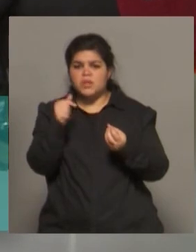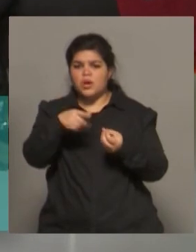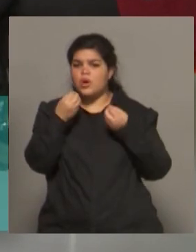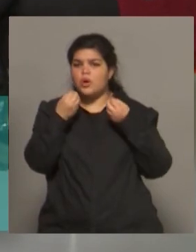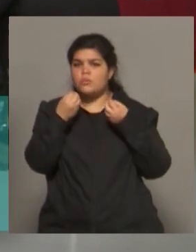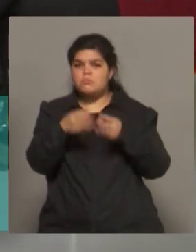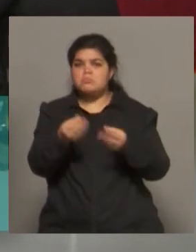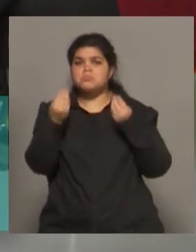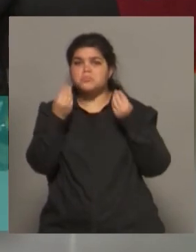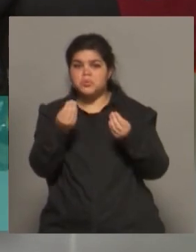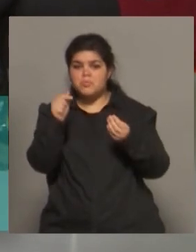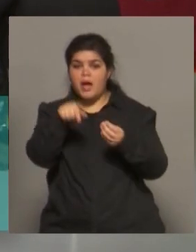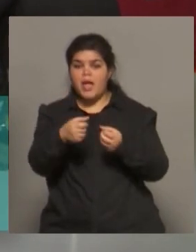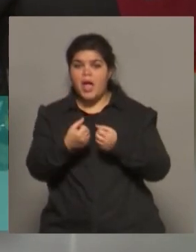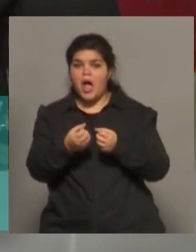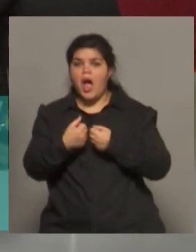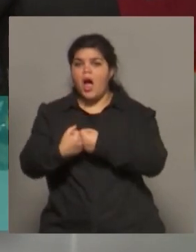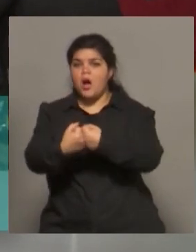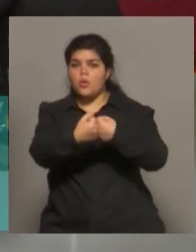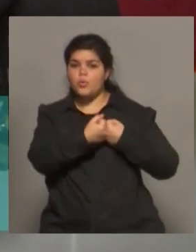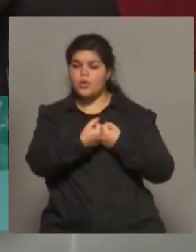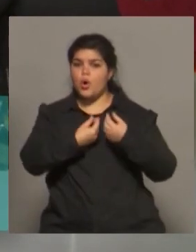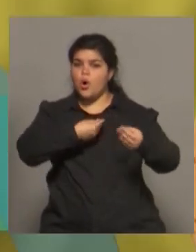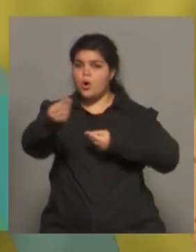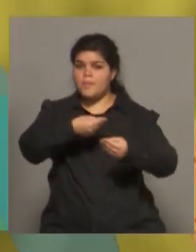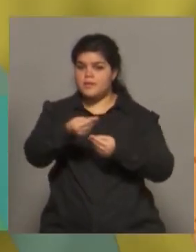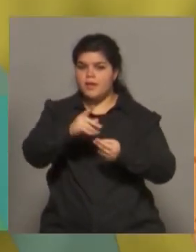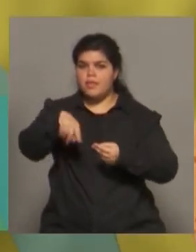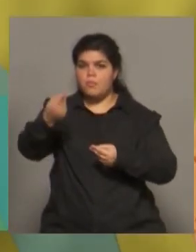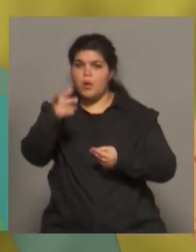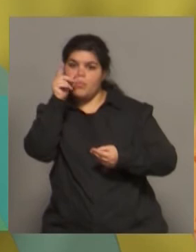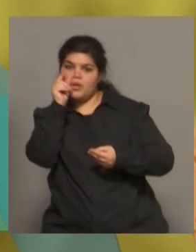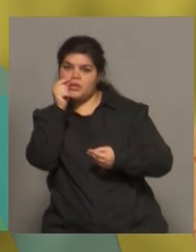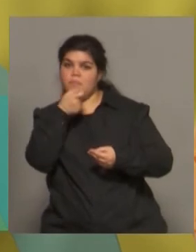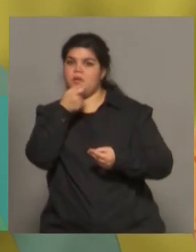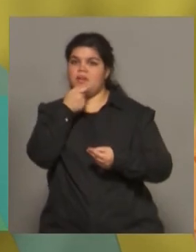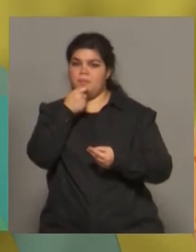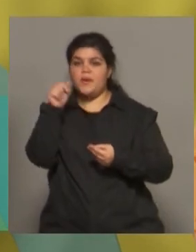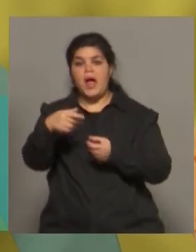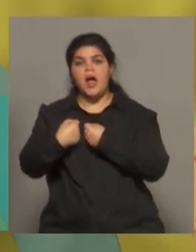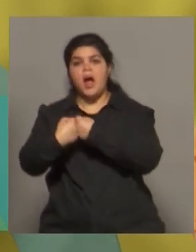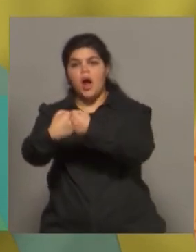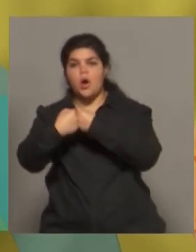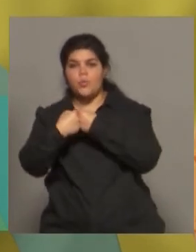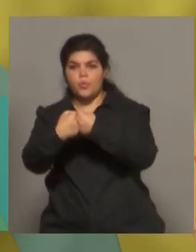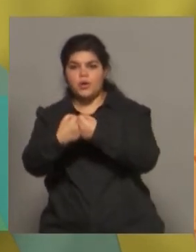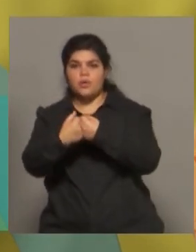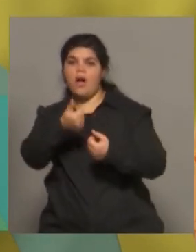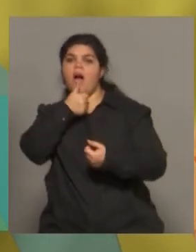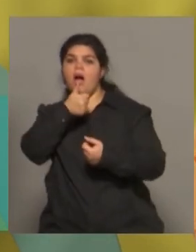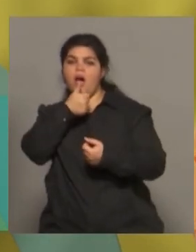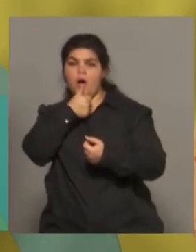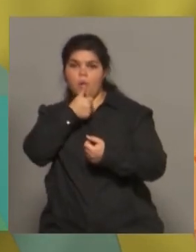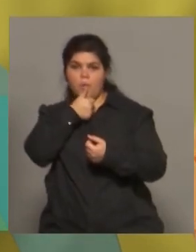netamente comercial el acuerdo, pero se extendió también a otras cosas políticas, como por ejemplo lo que es el acuerdo por lo que es el acuífero guaraní,